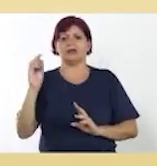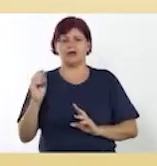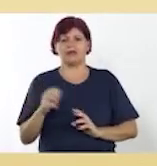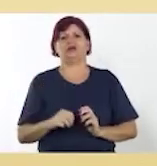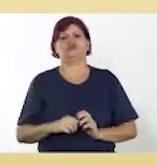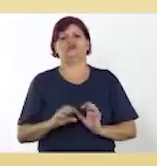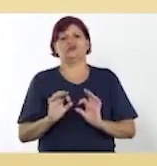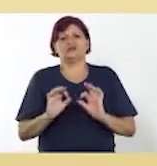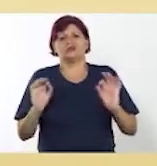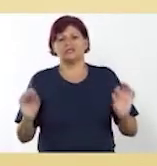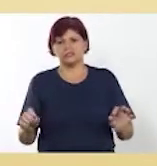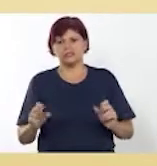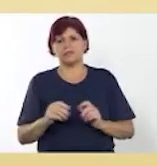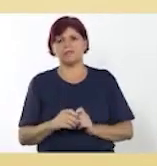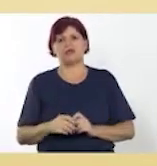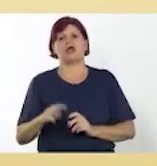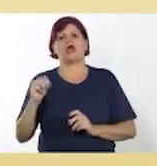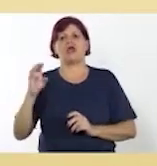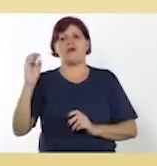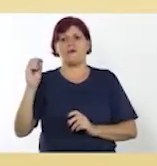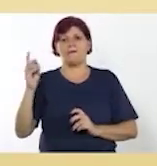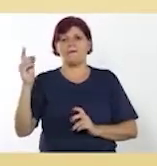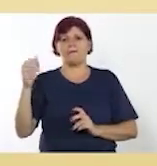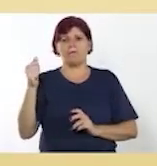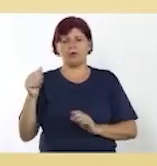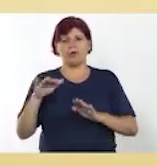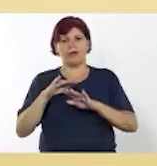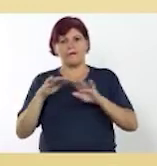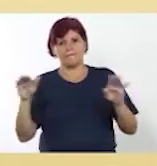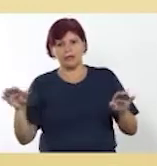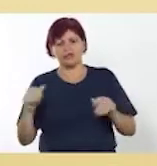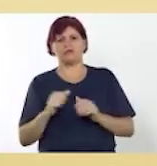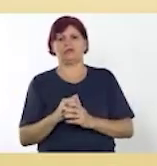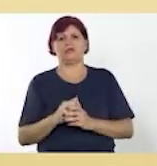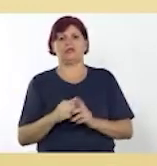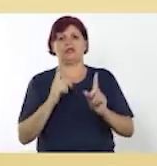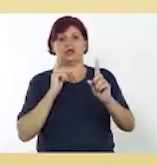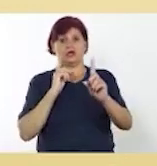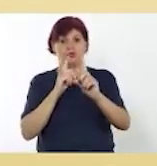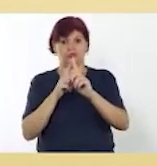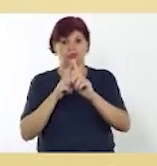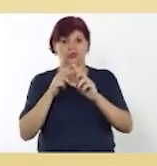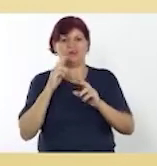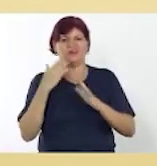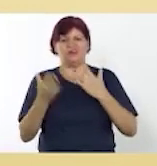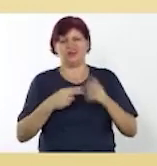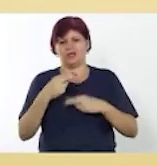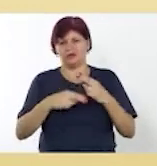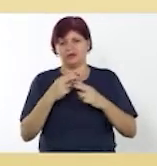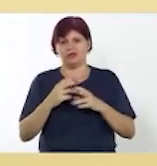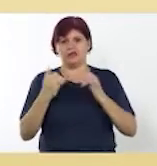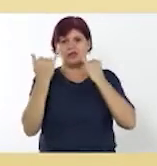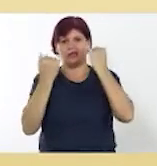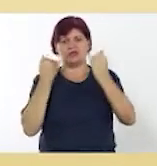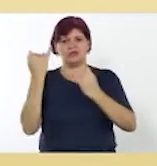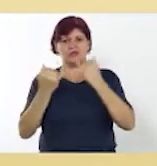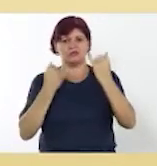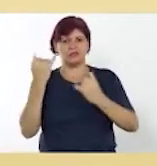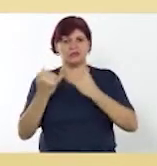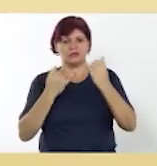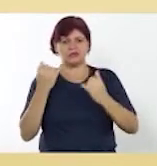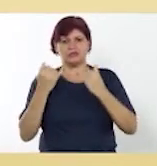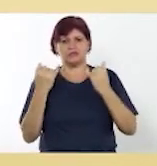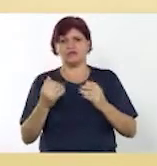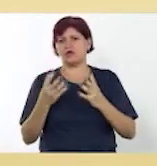simples, moda, media y mediana. Los objetivos van a estar relacionados con identificar medidas de tendencia